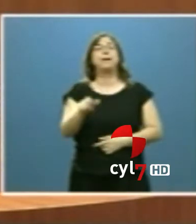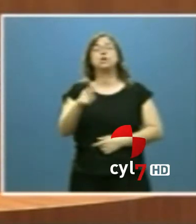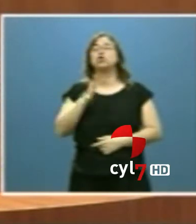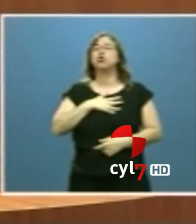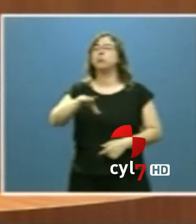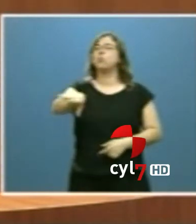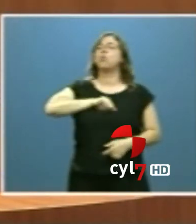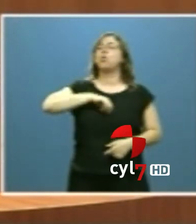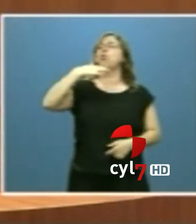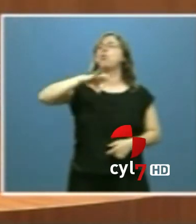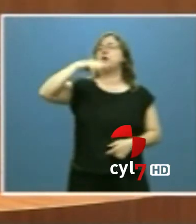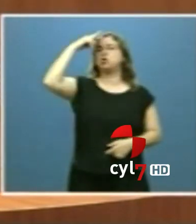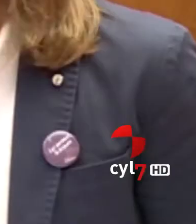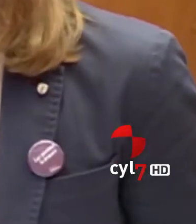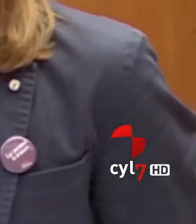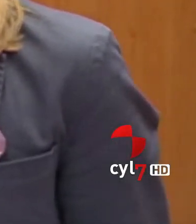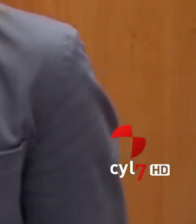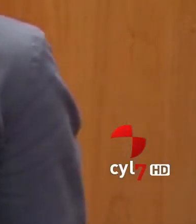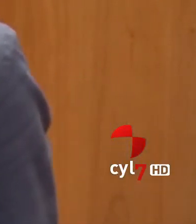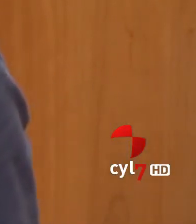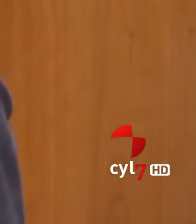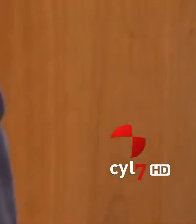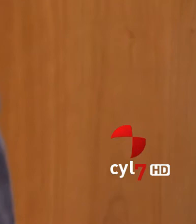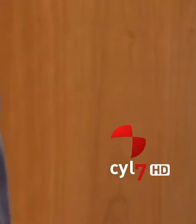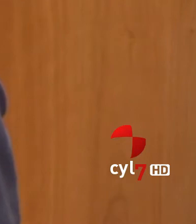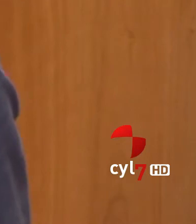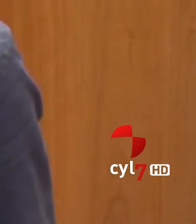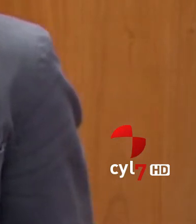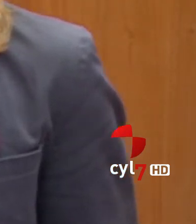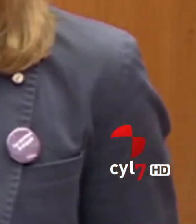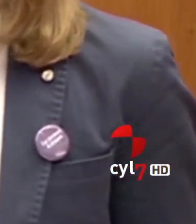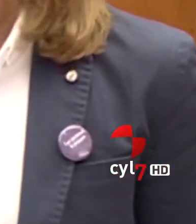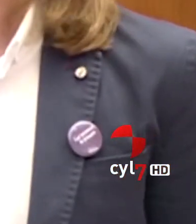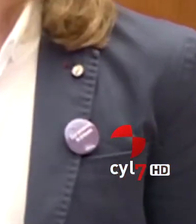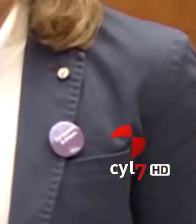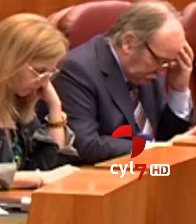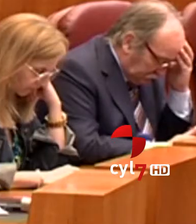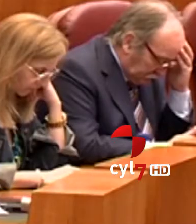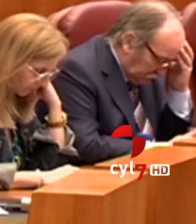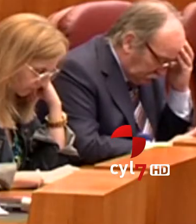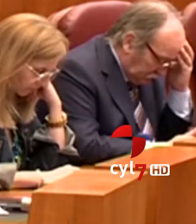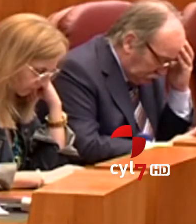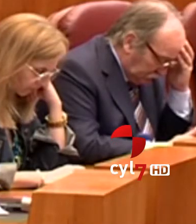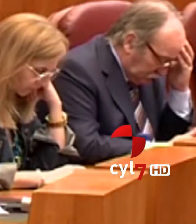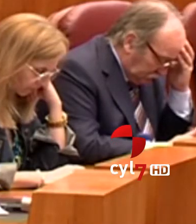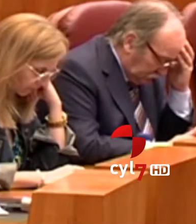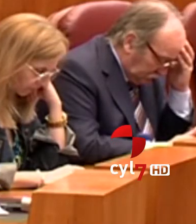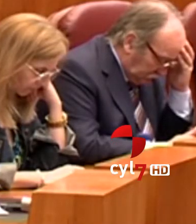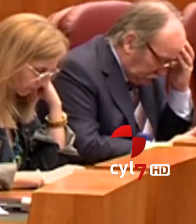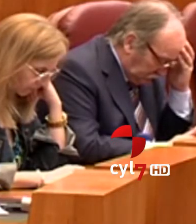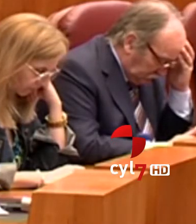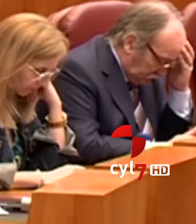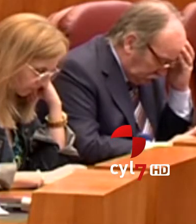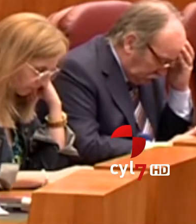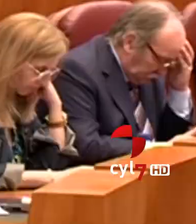monopolio de la preocupación por la gente gente que defendía el líder de podemos cada vez es más difícil de encontrar en castilla y león' y